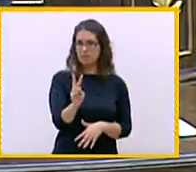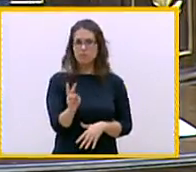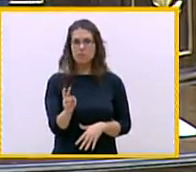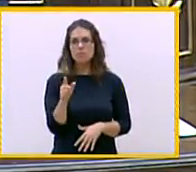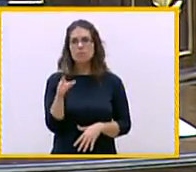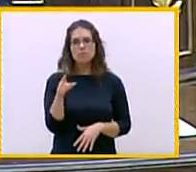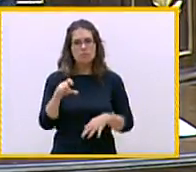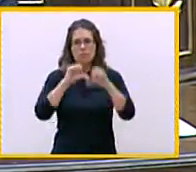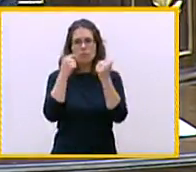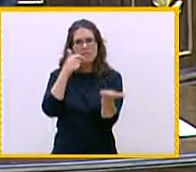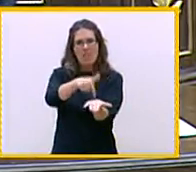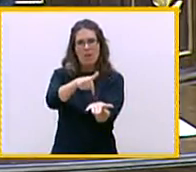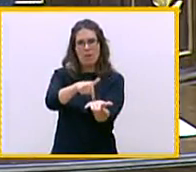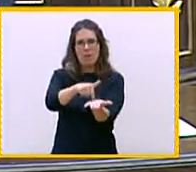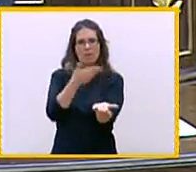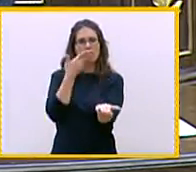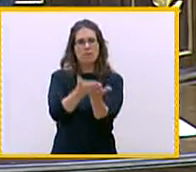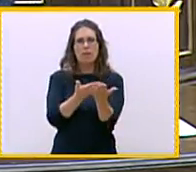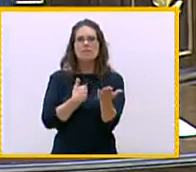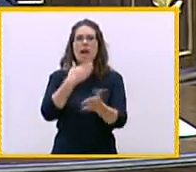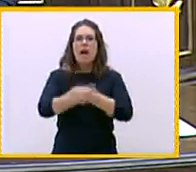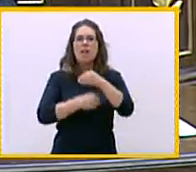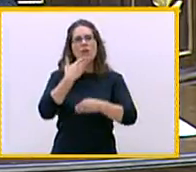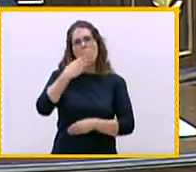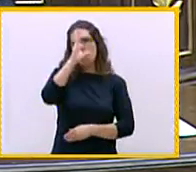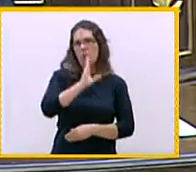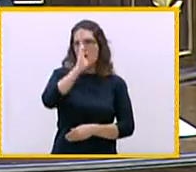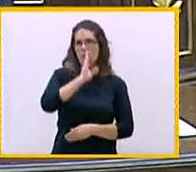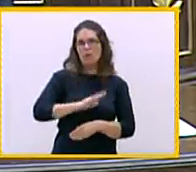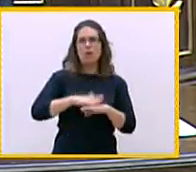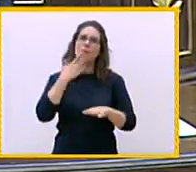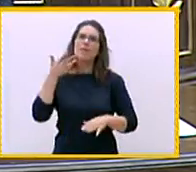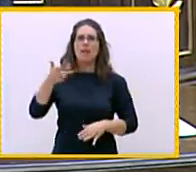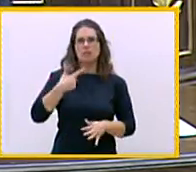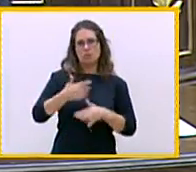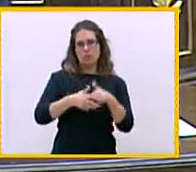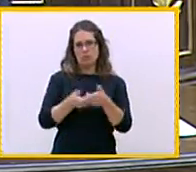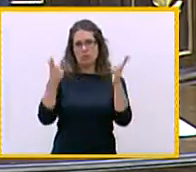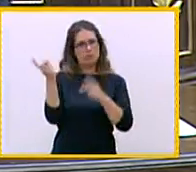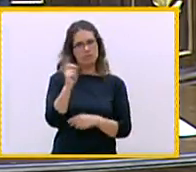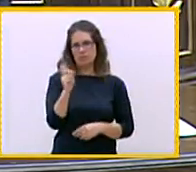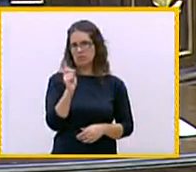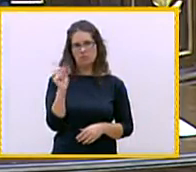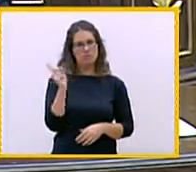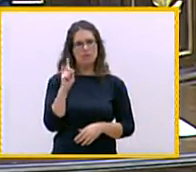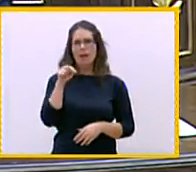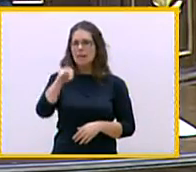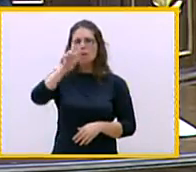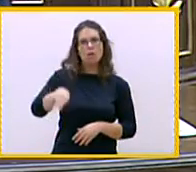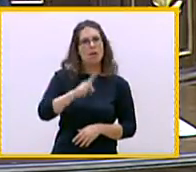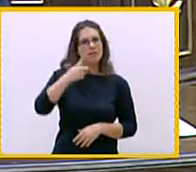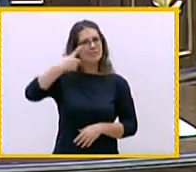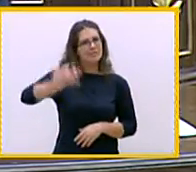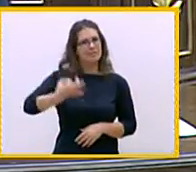demandas realizadas al amparo de derechos democráticos. Forman parte de la fisiología y no de la patología de nuestro modelo de convivencia